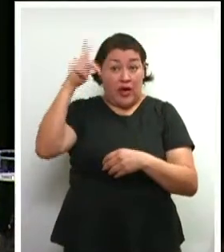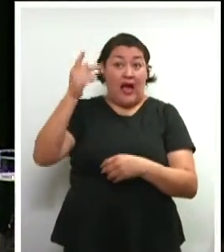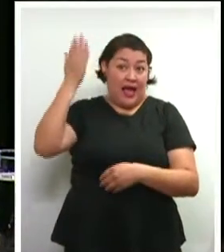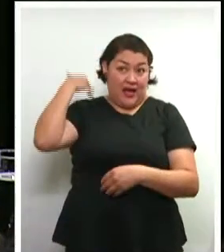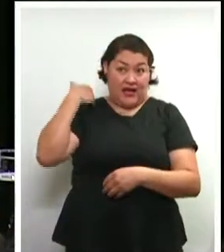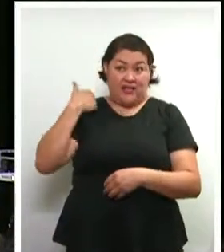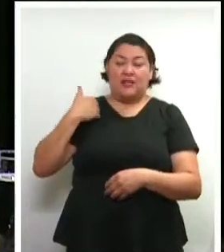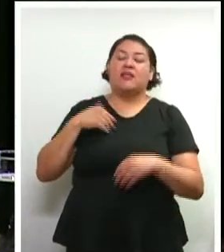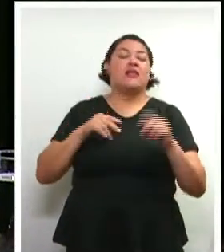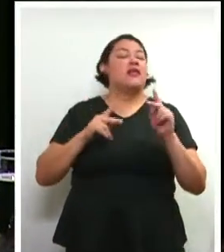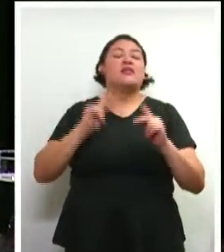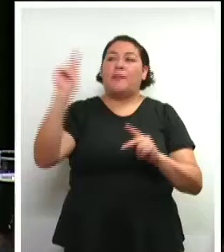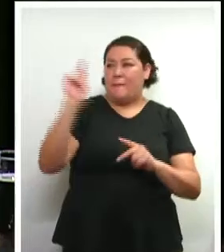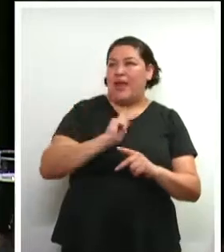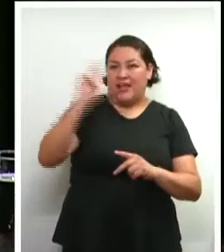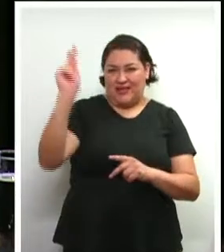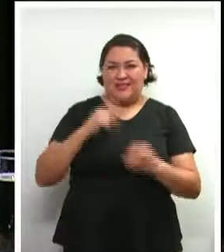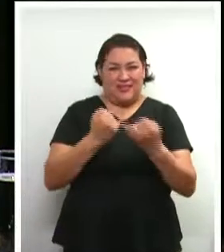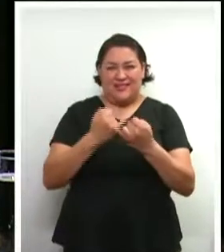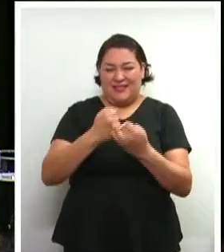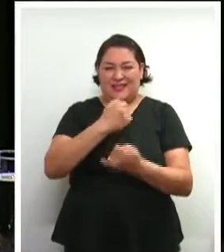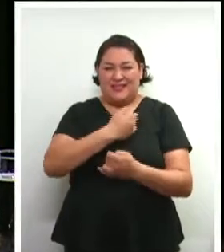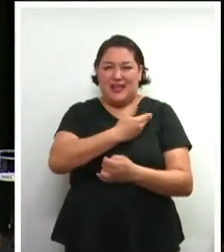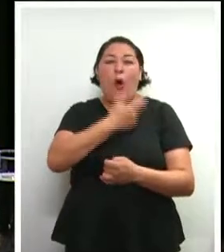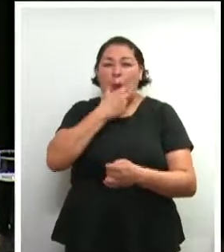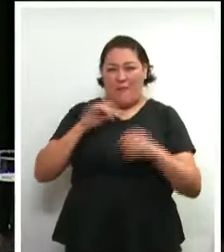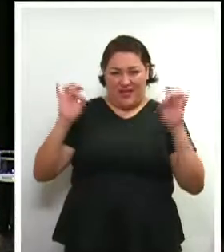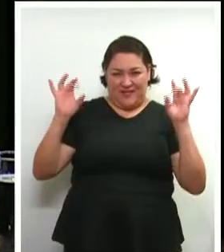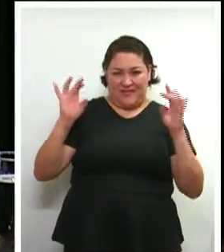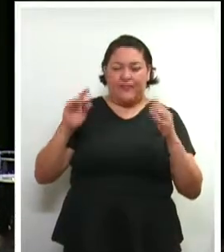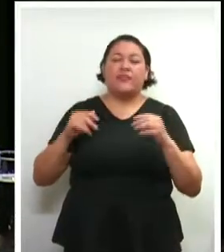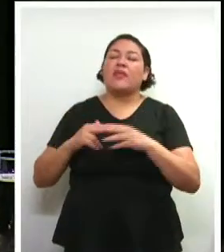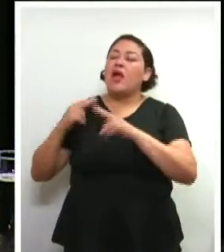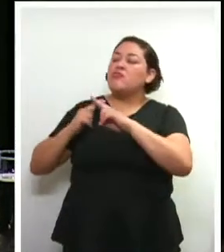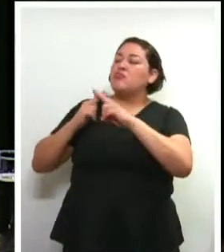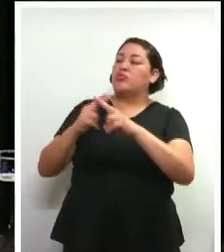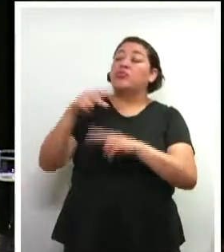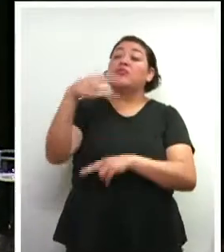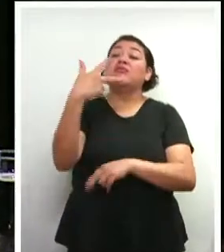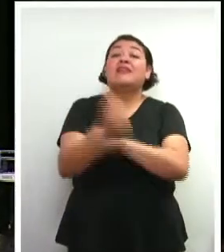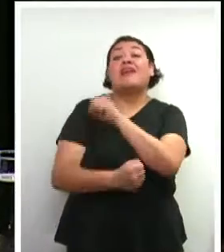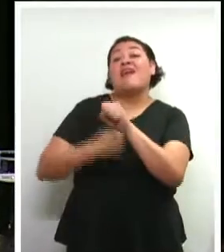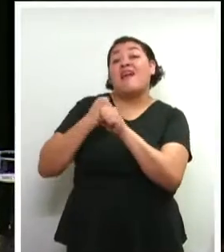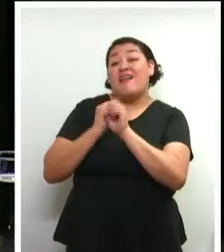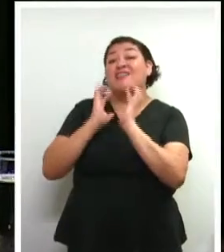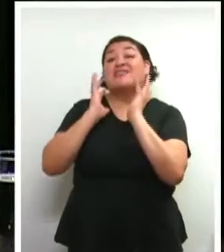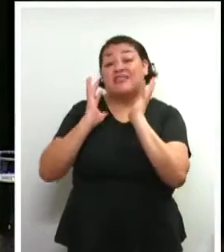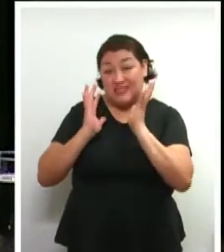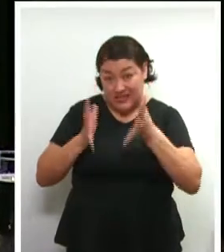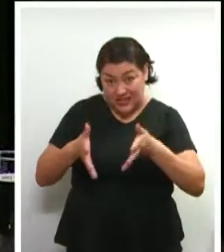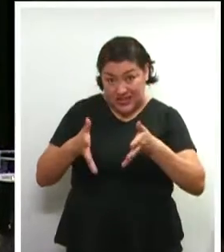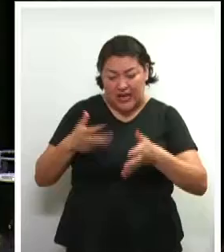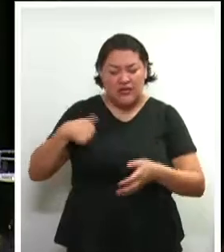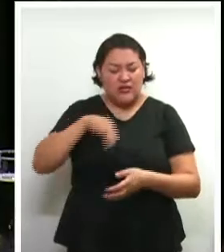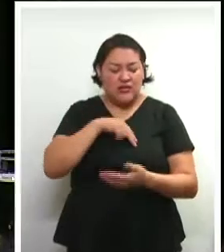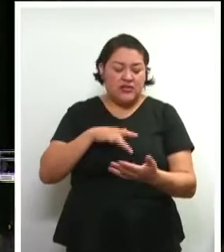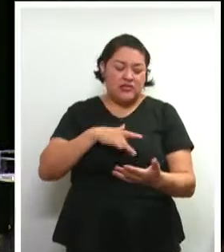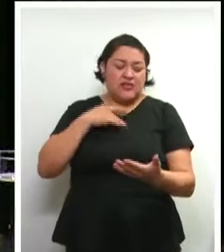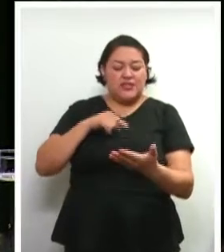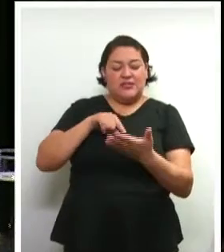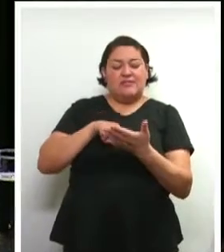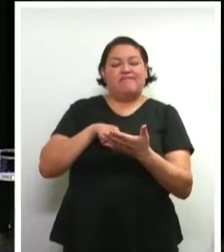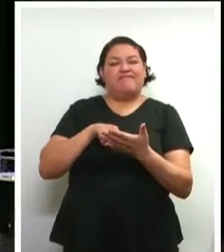Ejecutivo local en el proyecto enviado. A más de 13 años de la expedición de esta ley, podemos afirmar que,